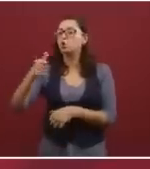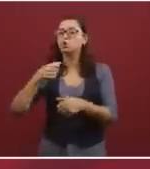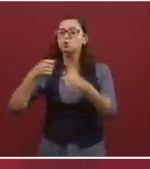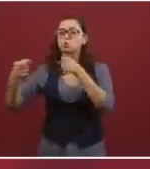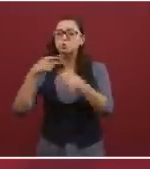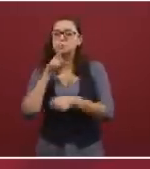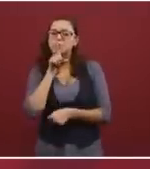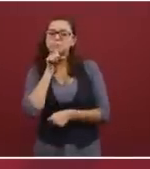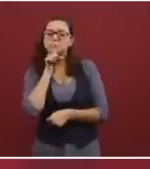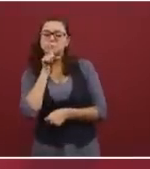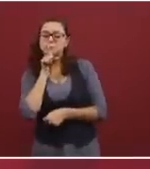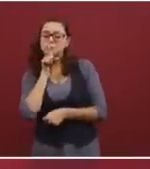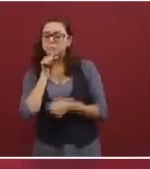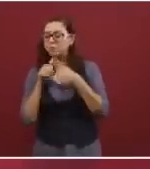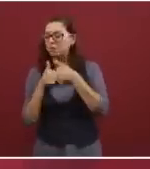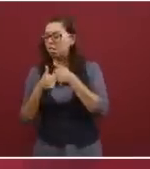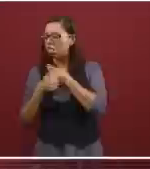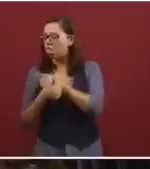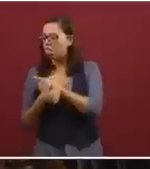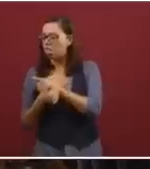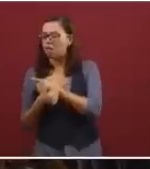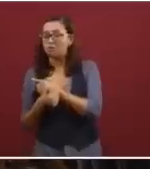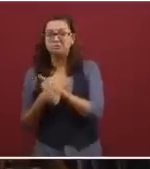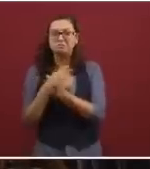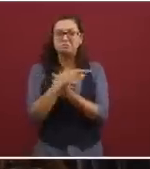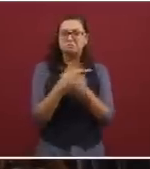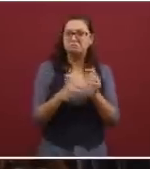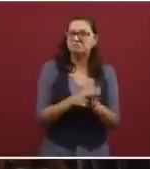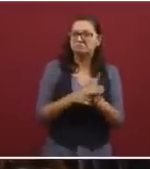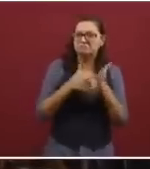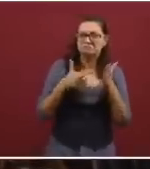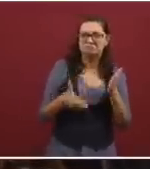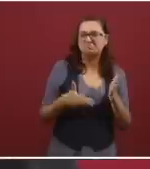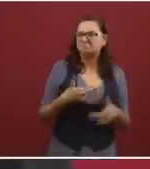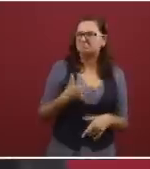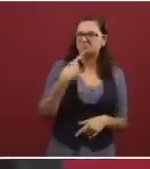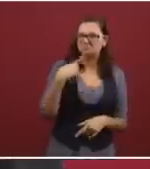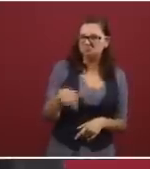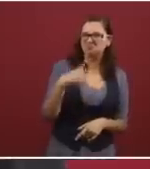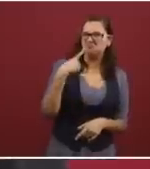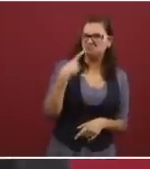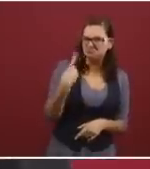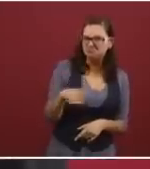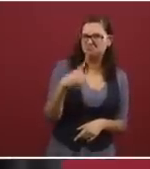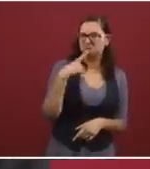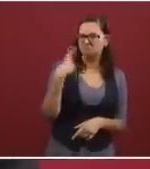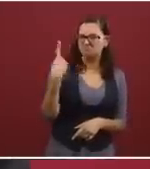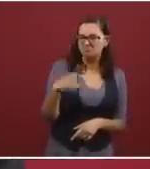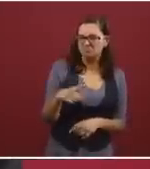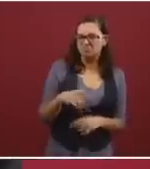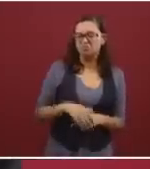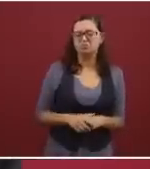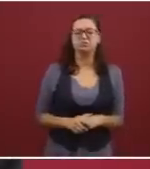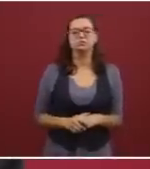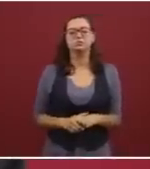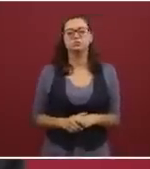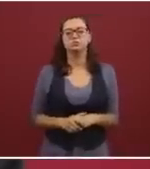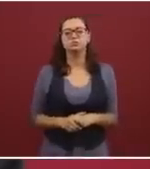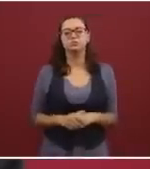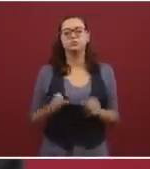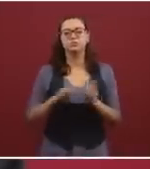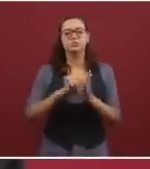hacían denuncias. Por ejemplo, todo lo que tenía que ver con el robo